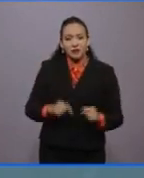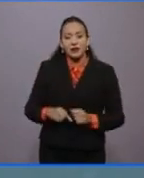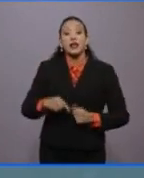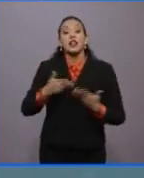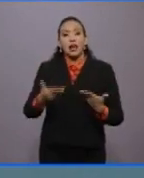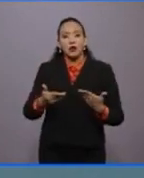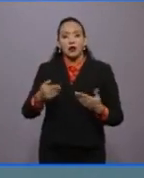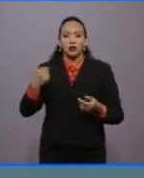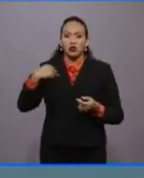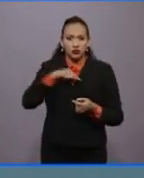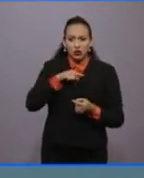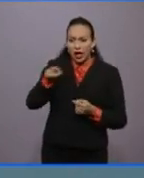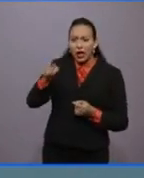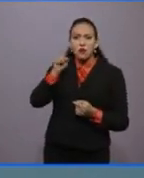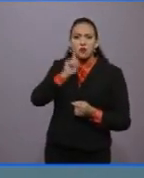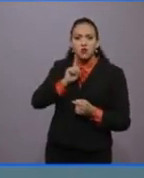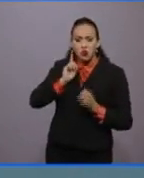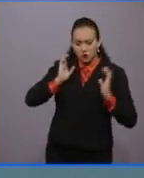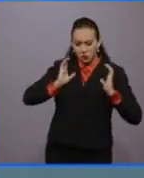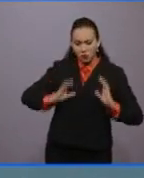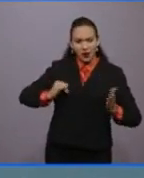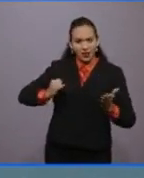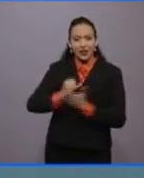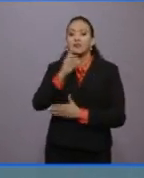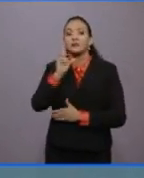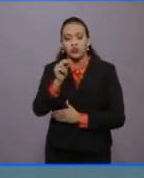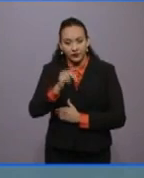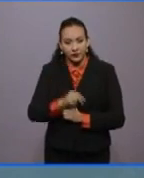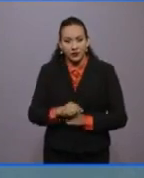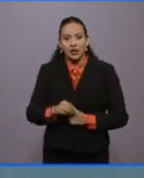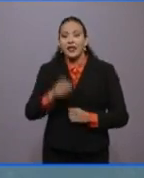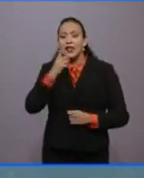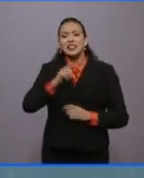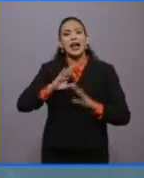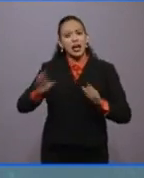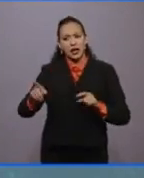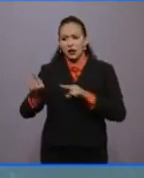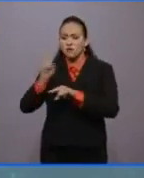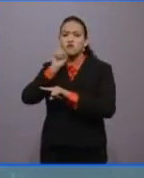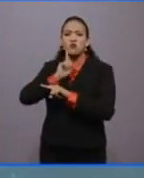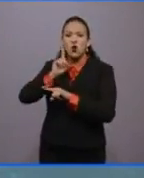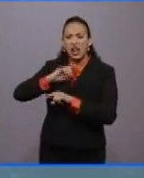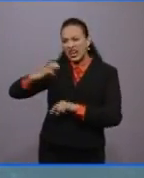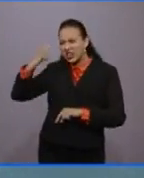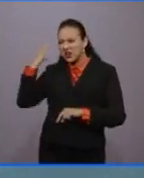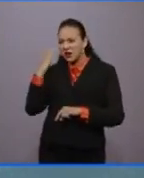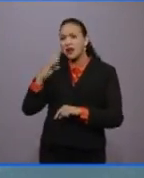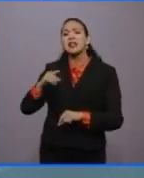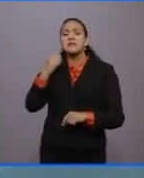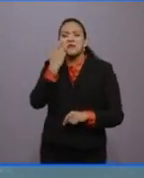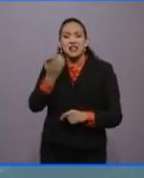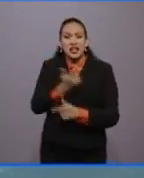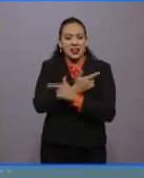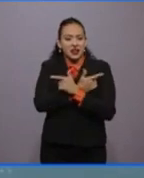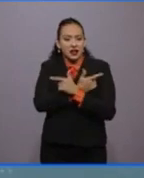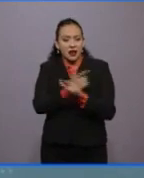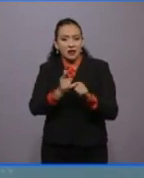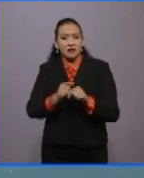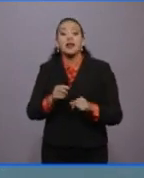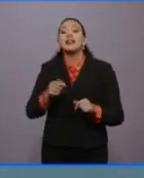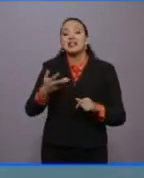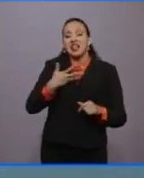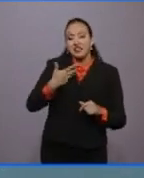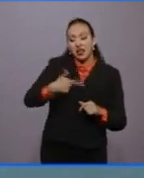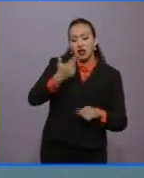imponer decisiones. El objetivo es dejar de considerar criminal a quien decide interrumpir su embarazo dentro de las